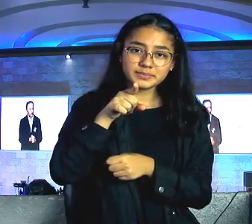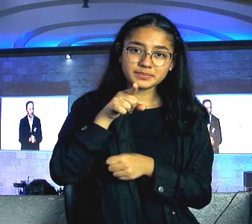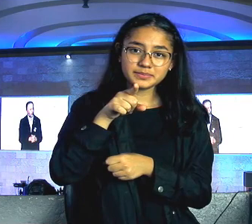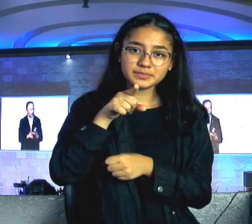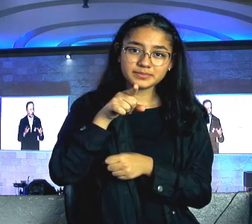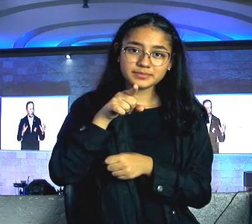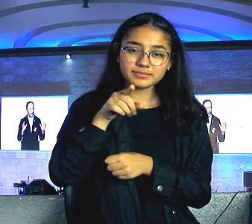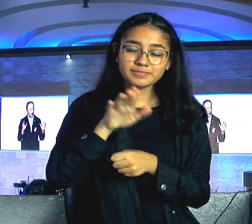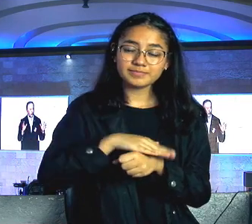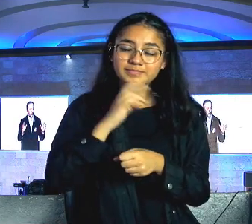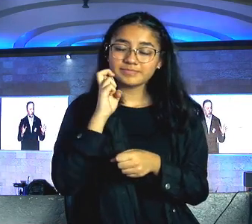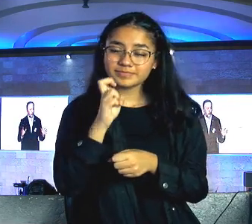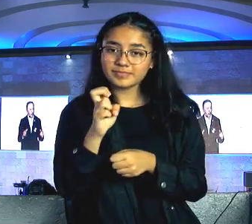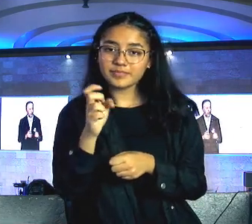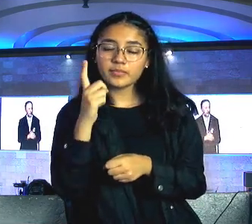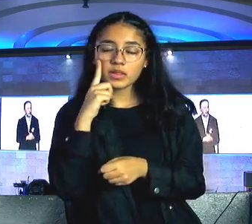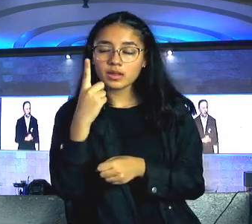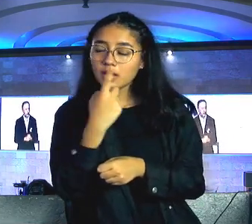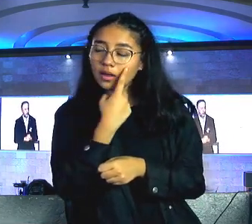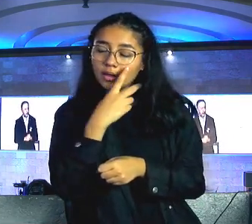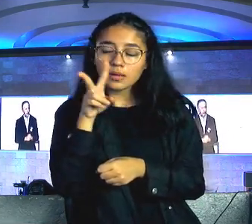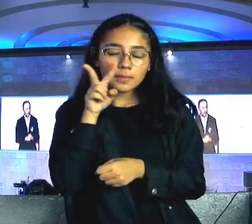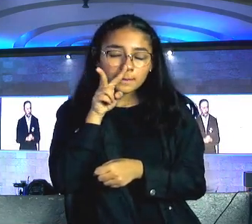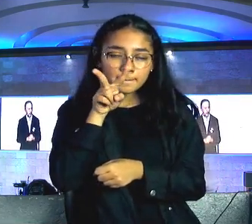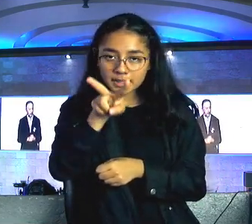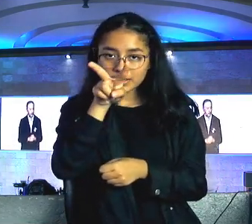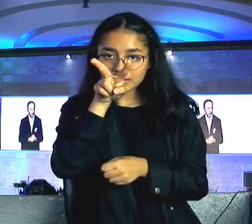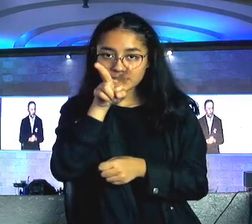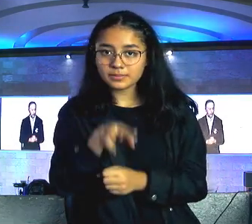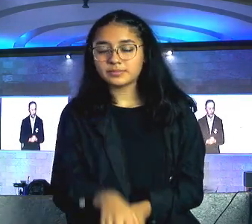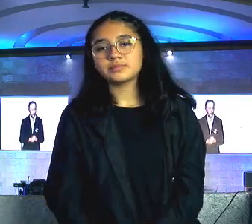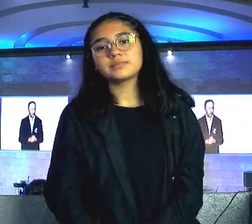y por eso mis ojos te ven.